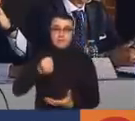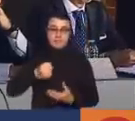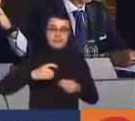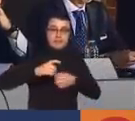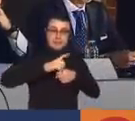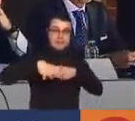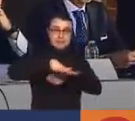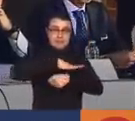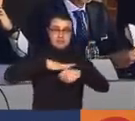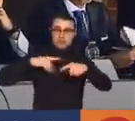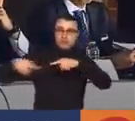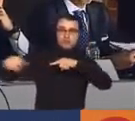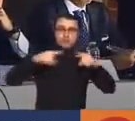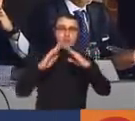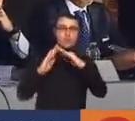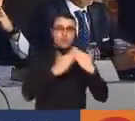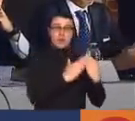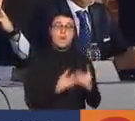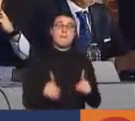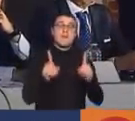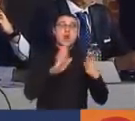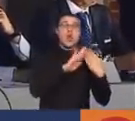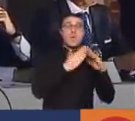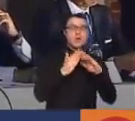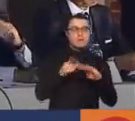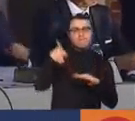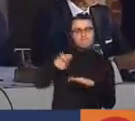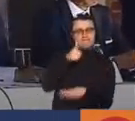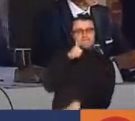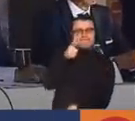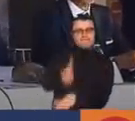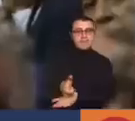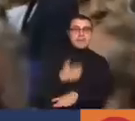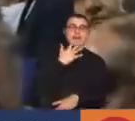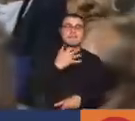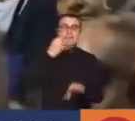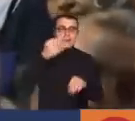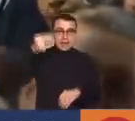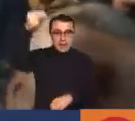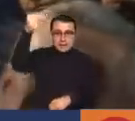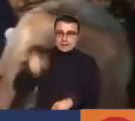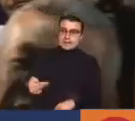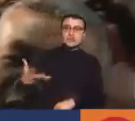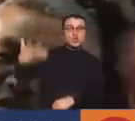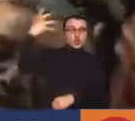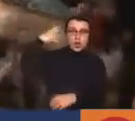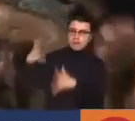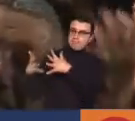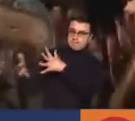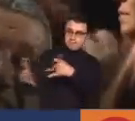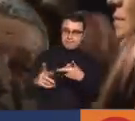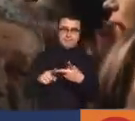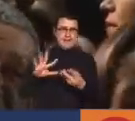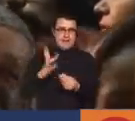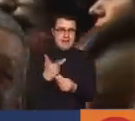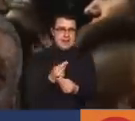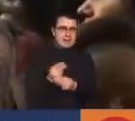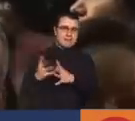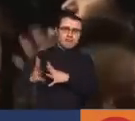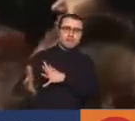los colegios, pero la comunidad es la que tiene que estar pendiente de que se enseñe historia, de que se enseñe artes, de que se